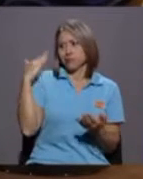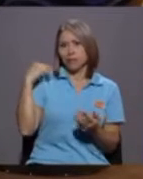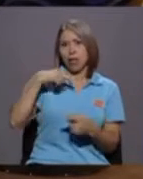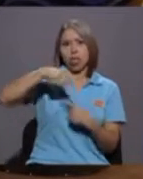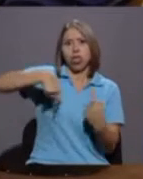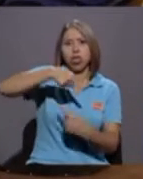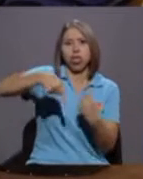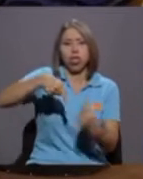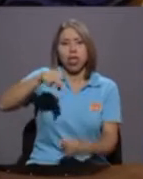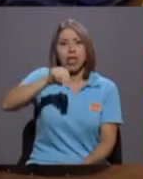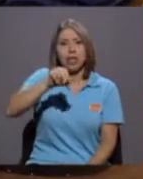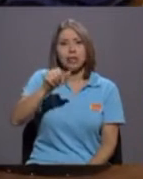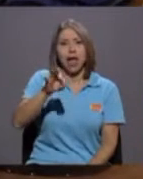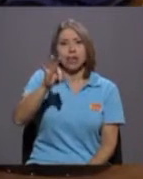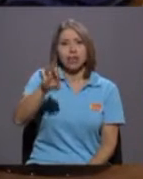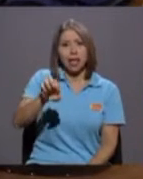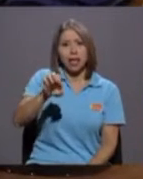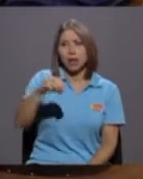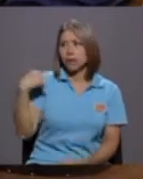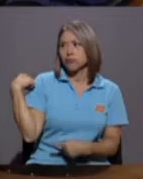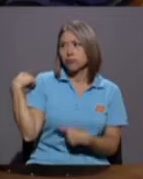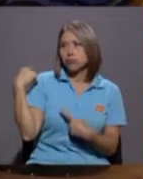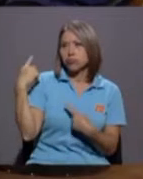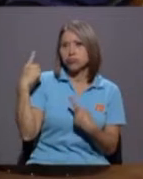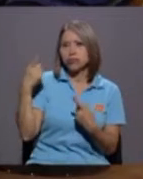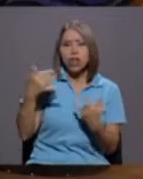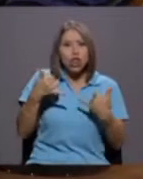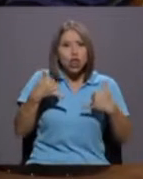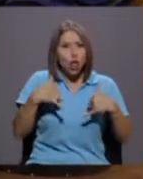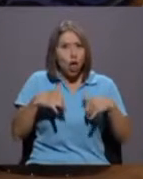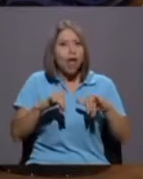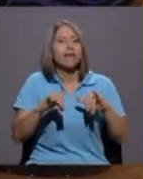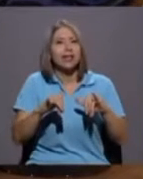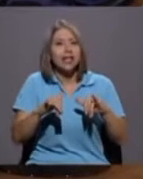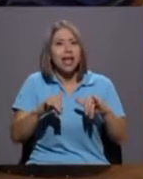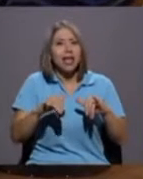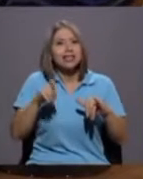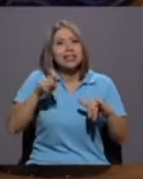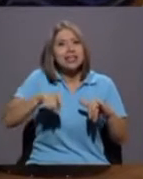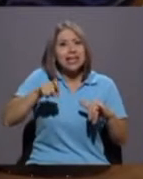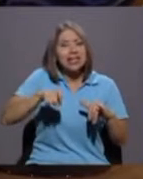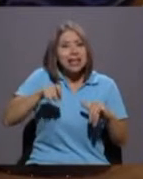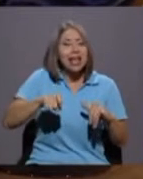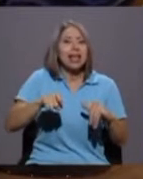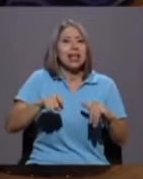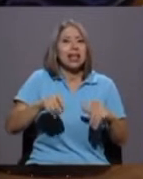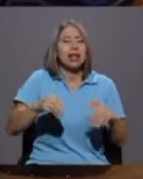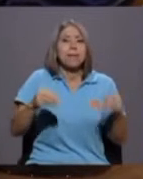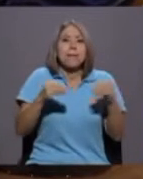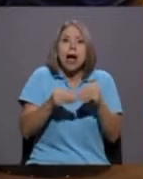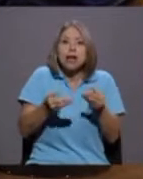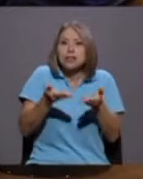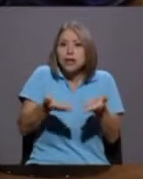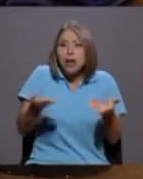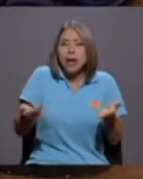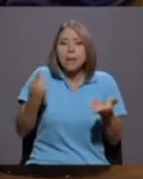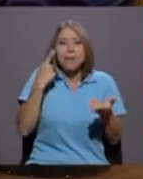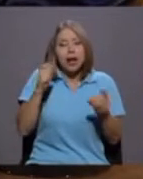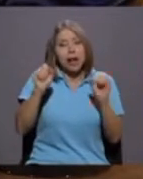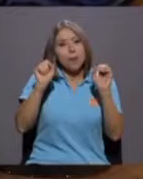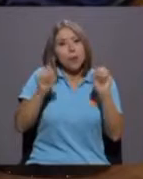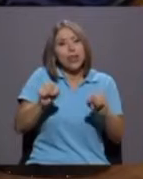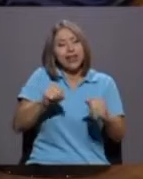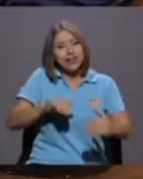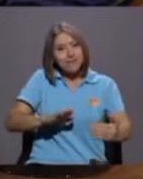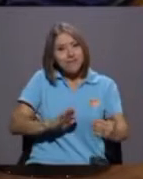Ney, todavía se requieren el acervo de los recursos necesarios para poder hacerle frente a la